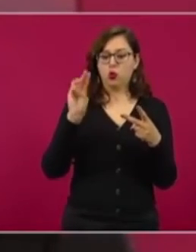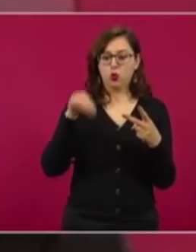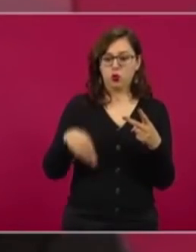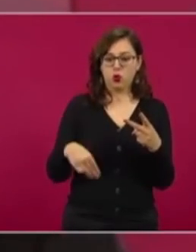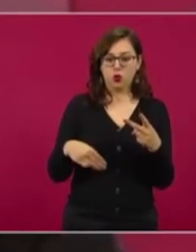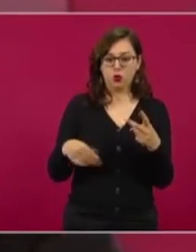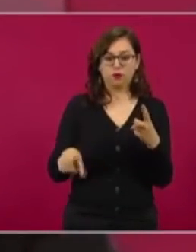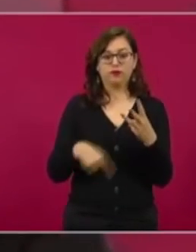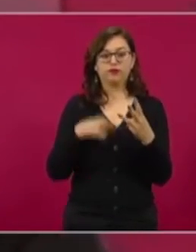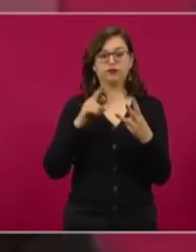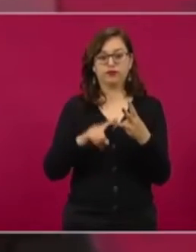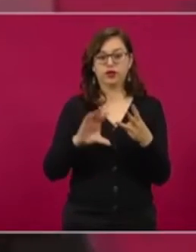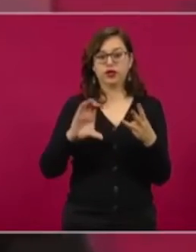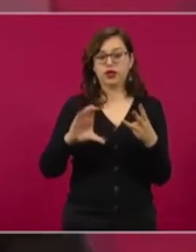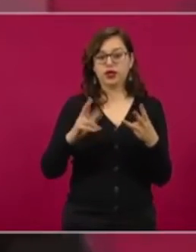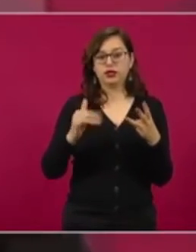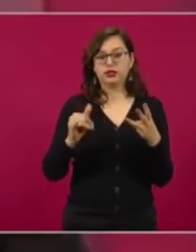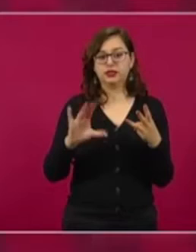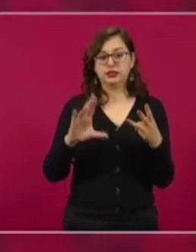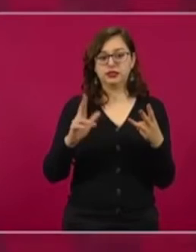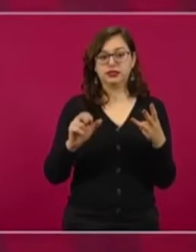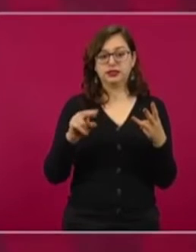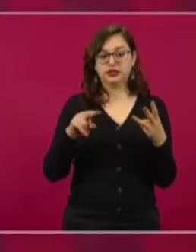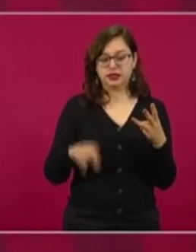Y Chichén. Chichén Itzá también.